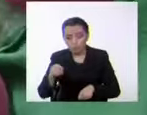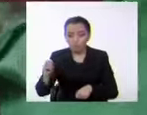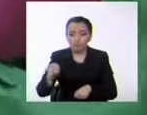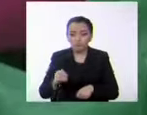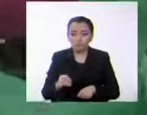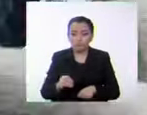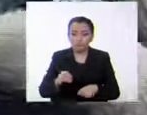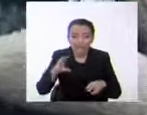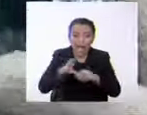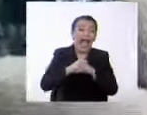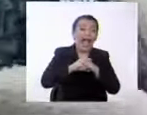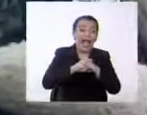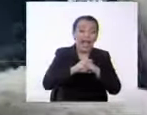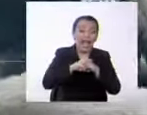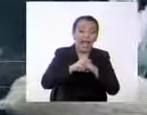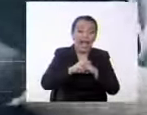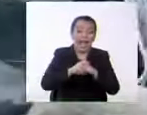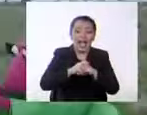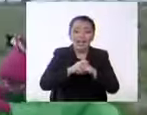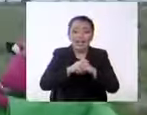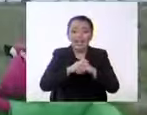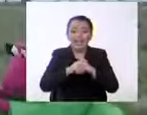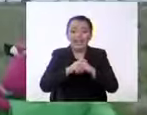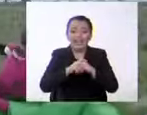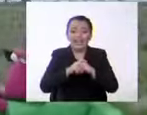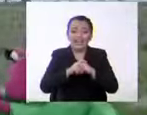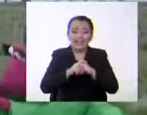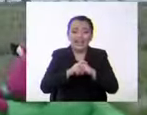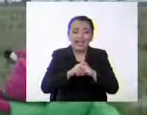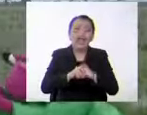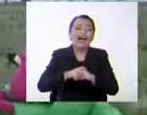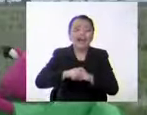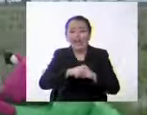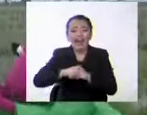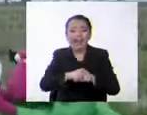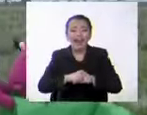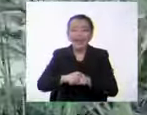Me muerde la mano porque no se quiere ir.